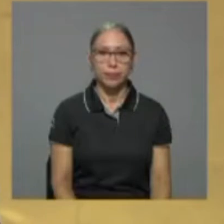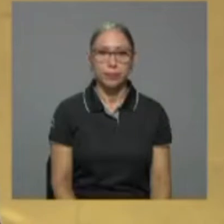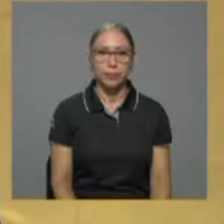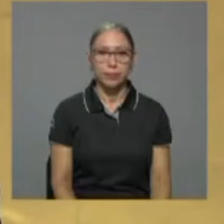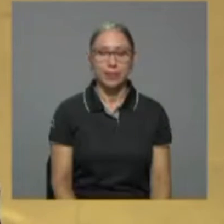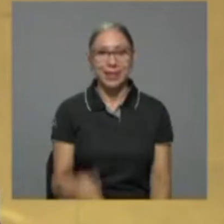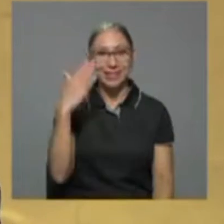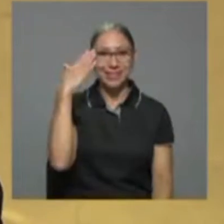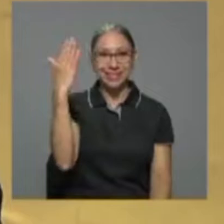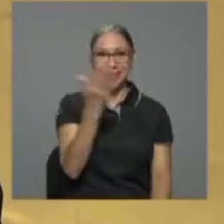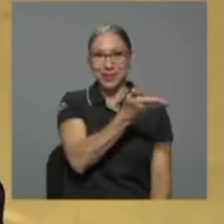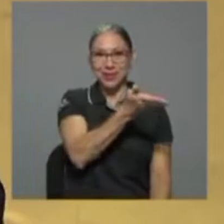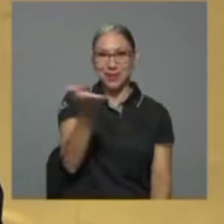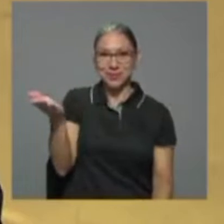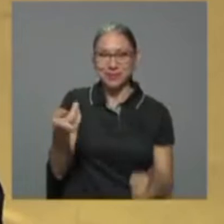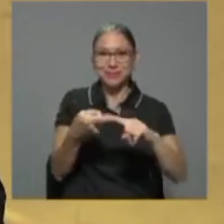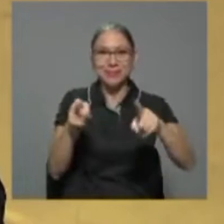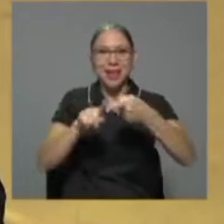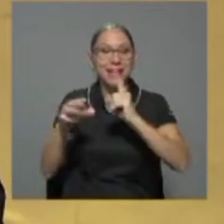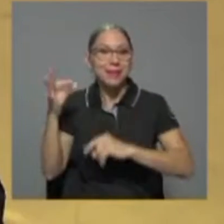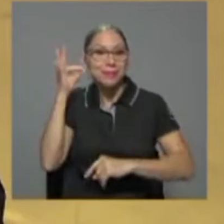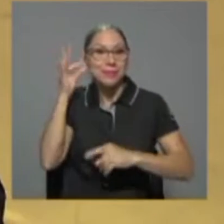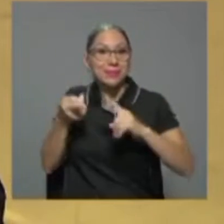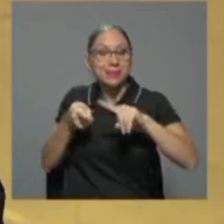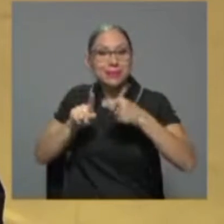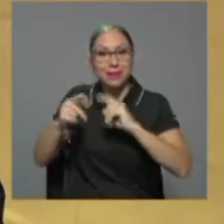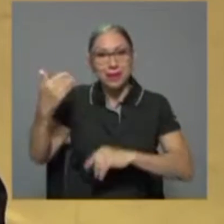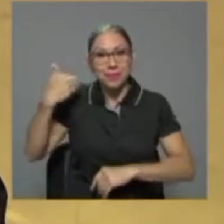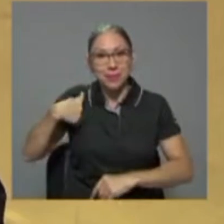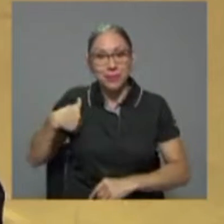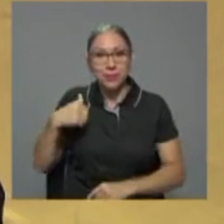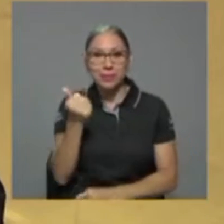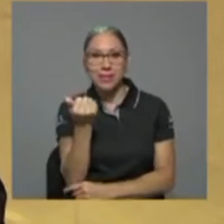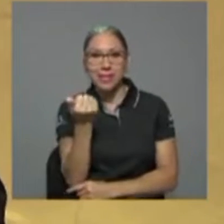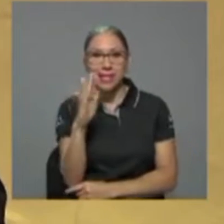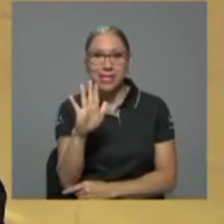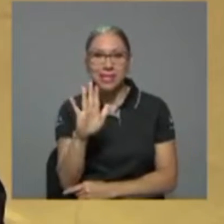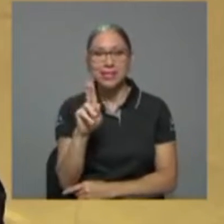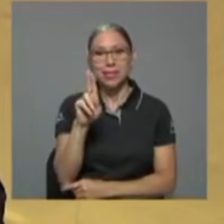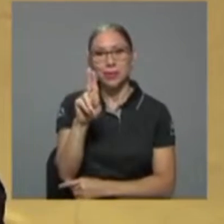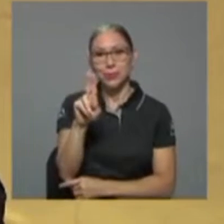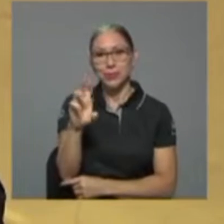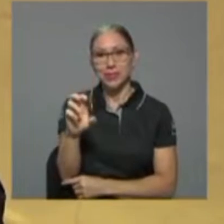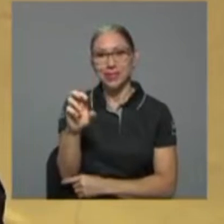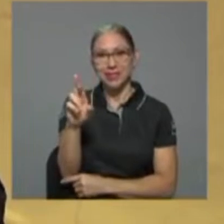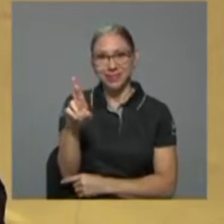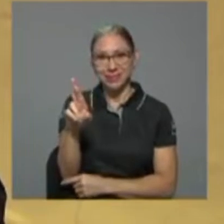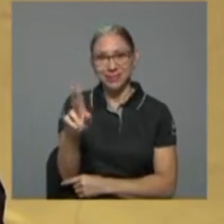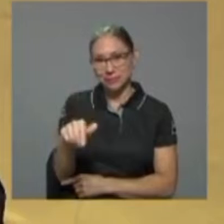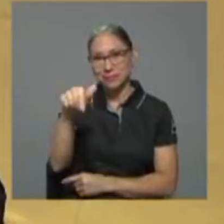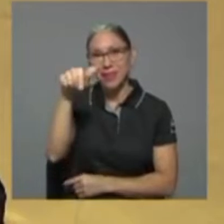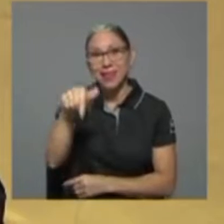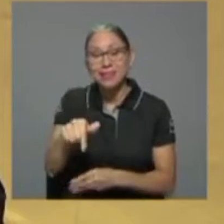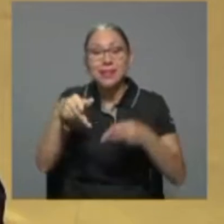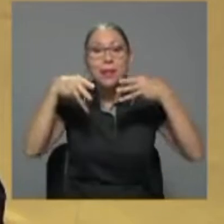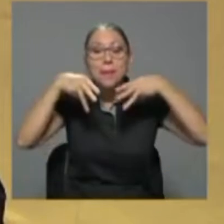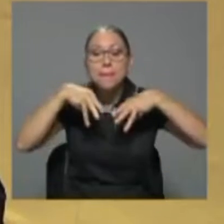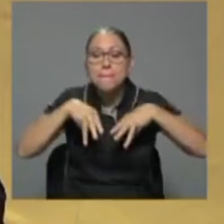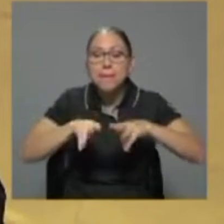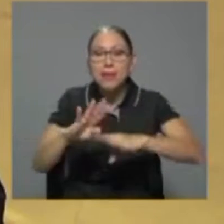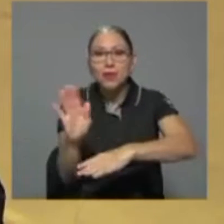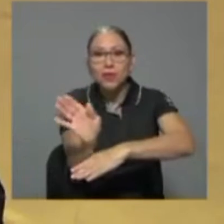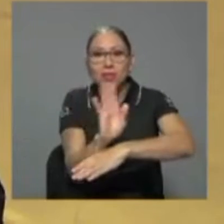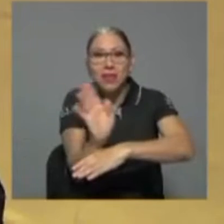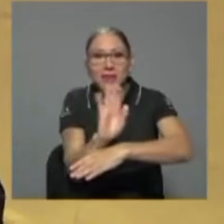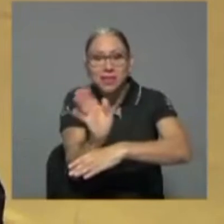Los saludamos, amigas y amigos de 15 UCR, este medio televisivo